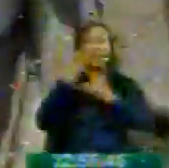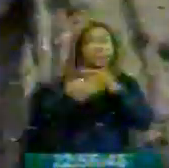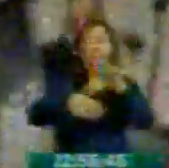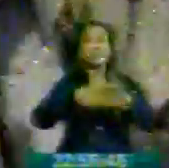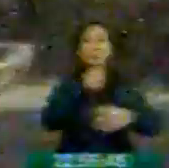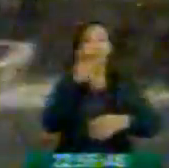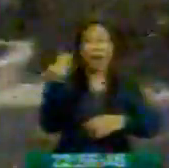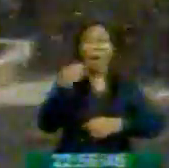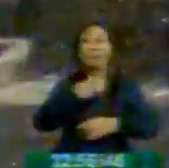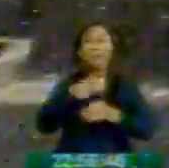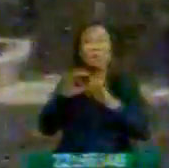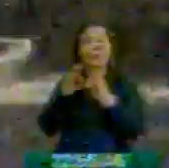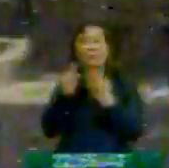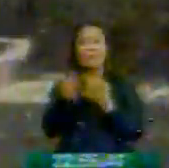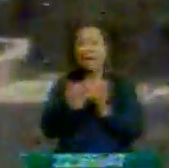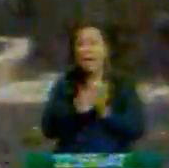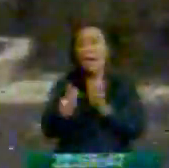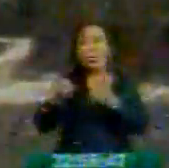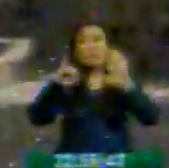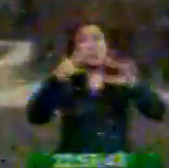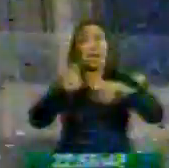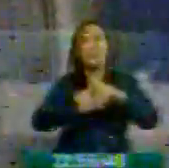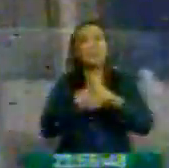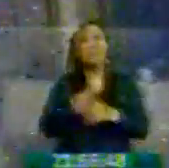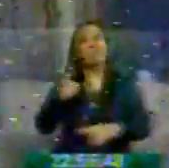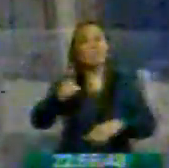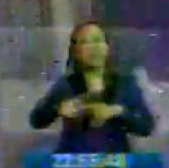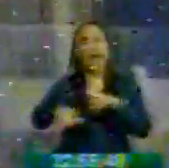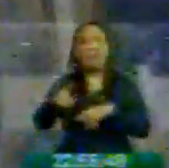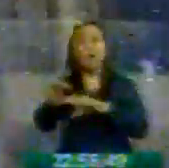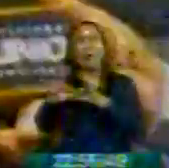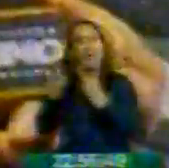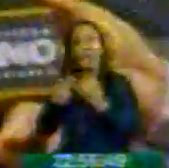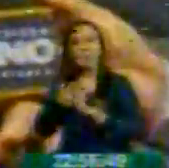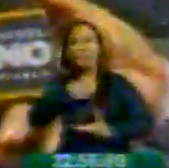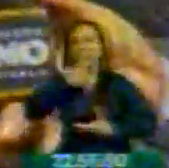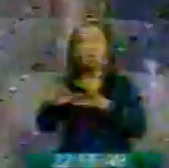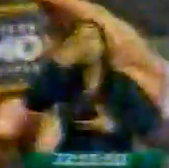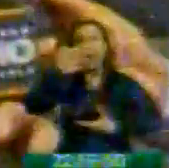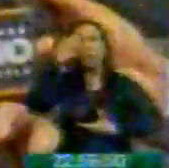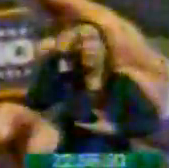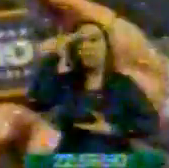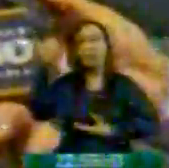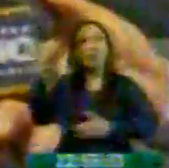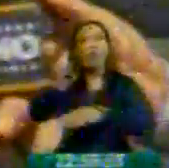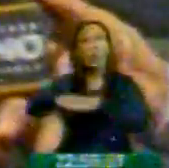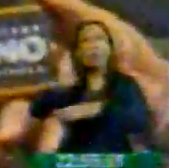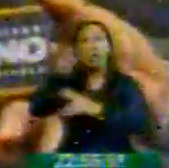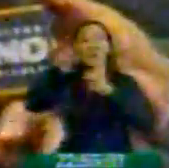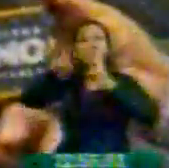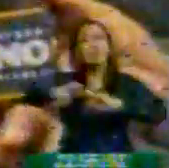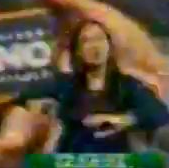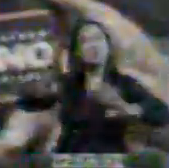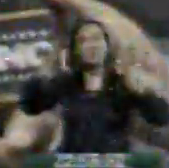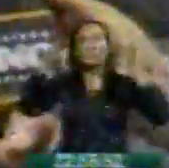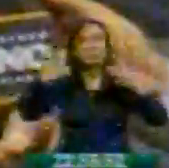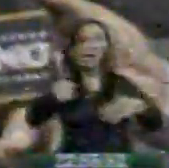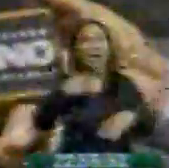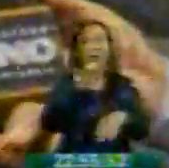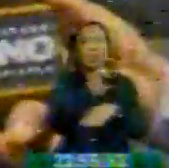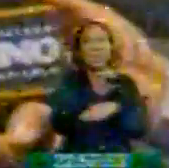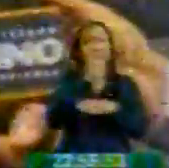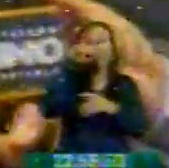de las víctimas muestran su malestar por el desarrollo de las investigaciones. Están lentas realmente en el lado ecuatoriano. La